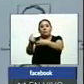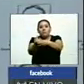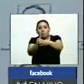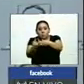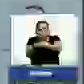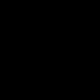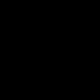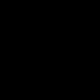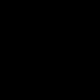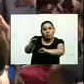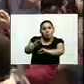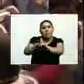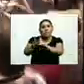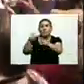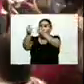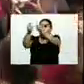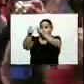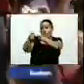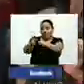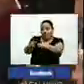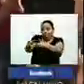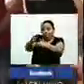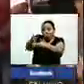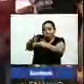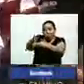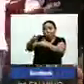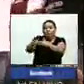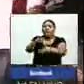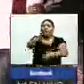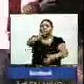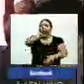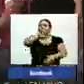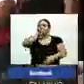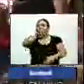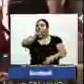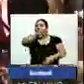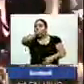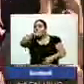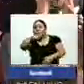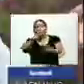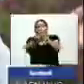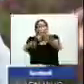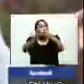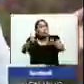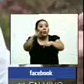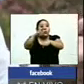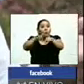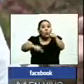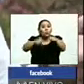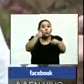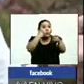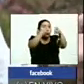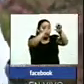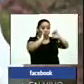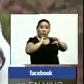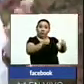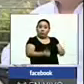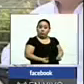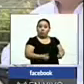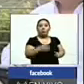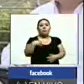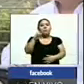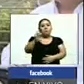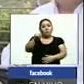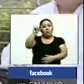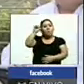señaladas de crear mecanismos más de 351 millones de dólares provenientes del Tesoro Público.